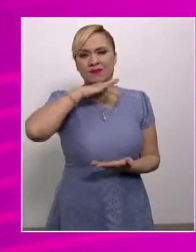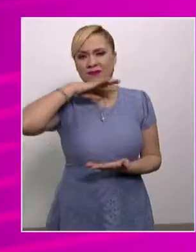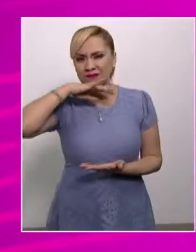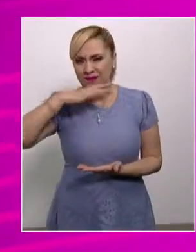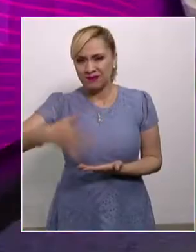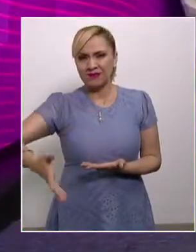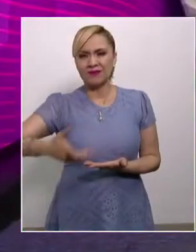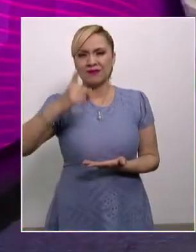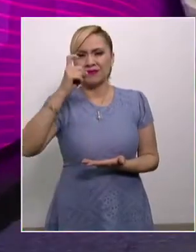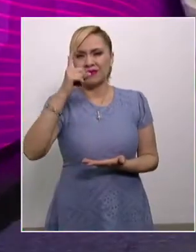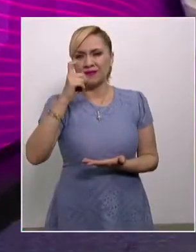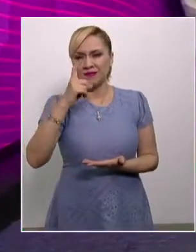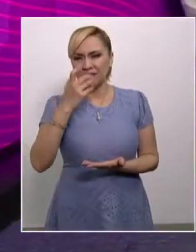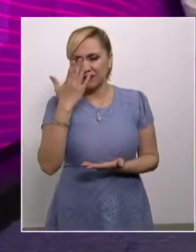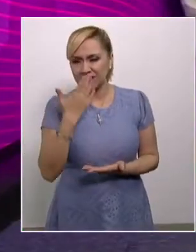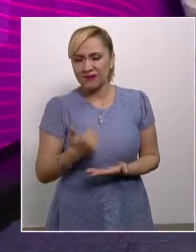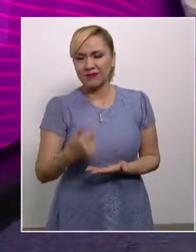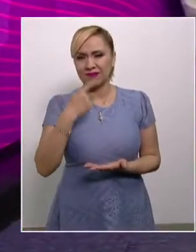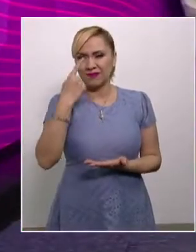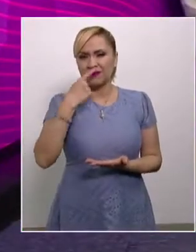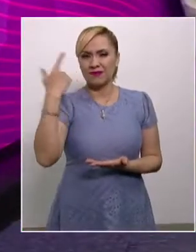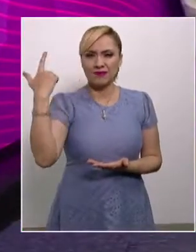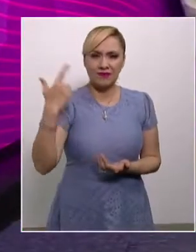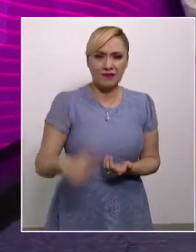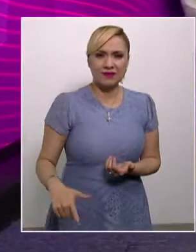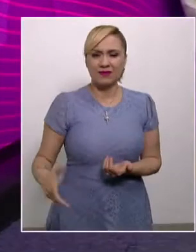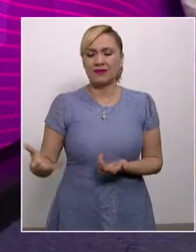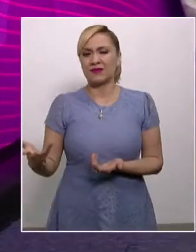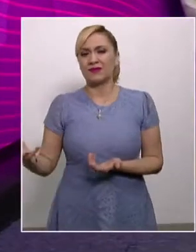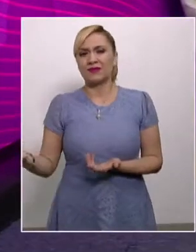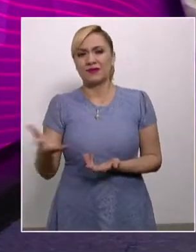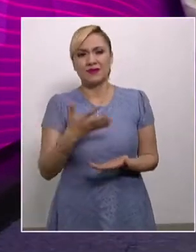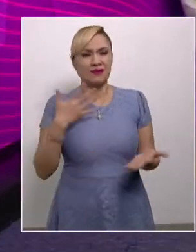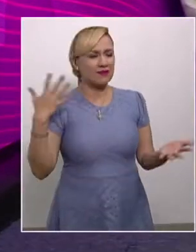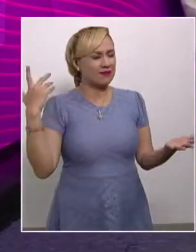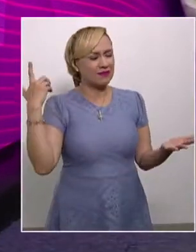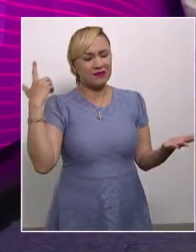instalación de los centros de detención migratoria.